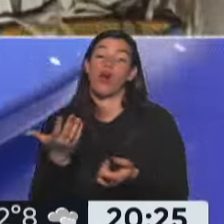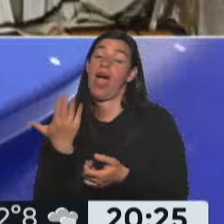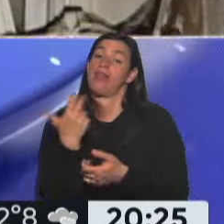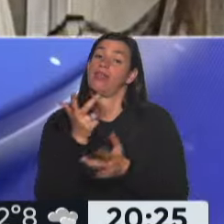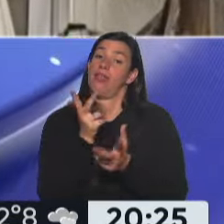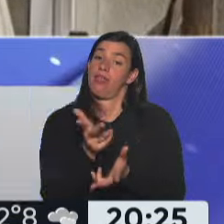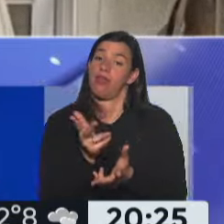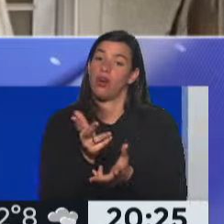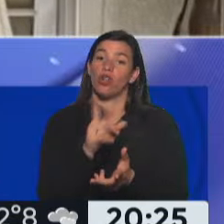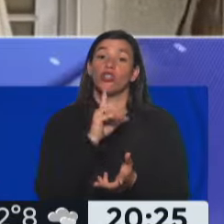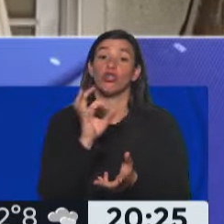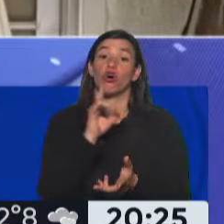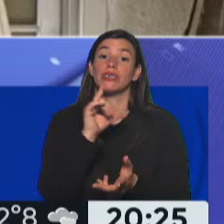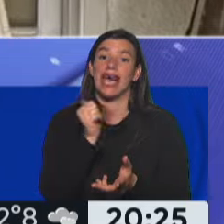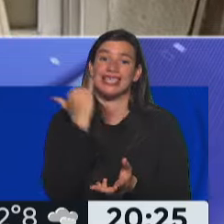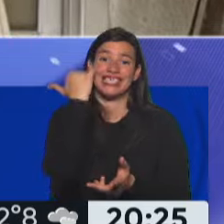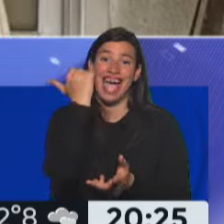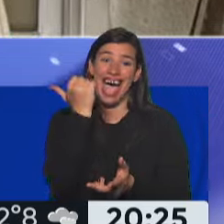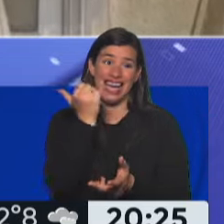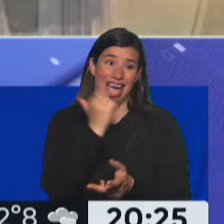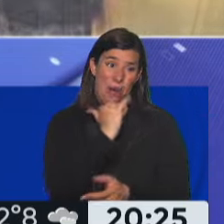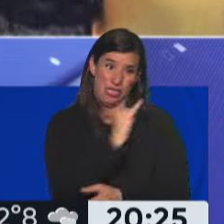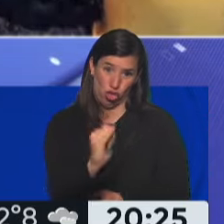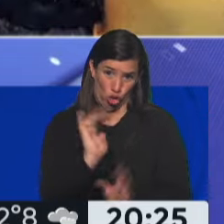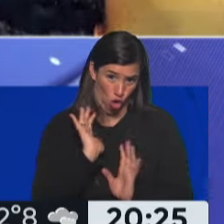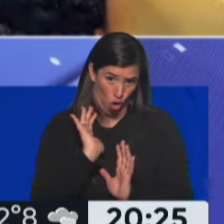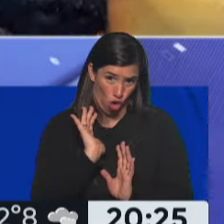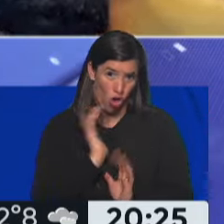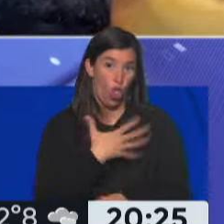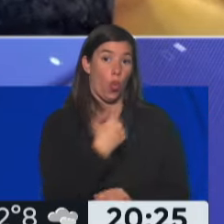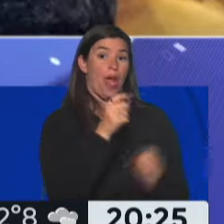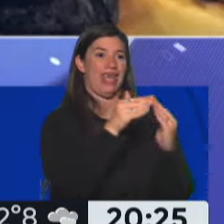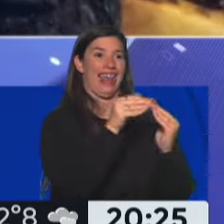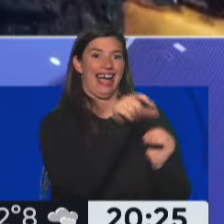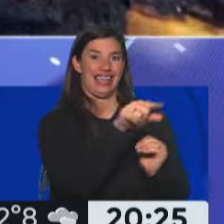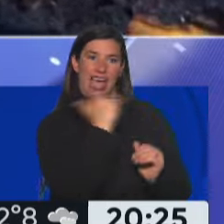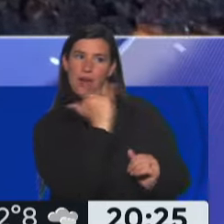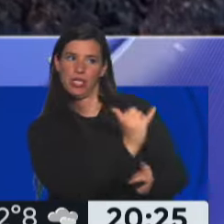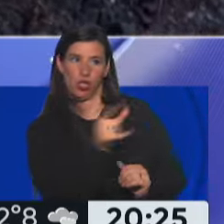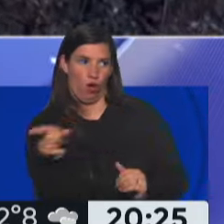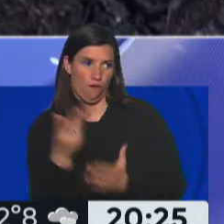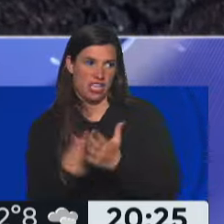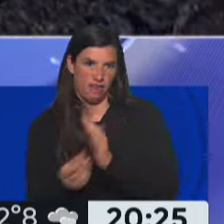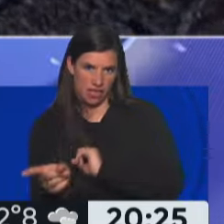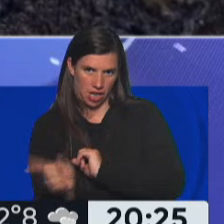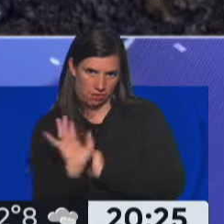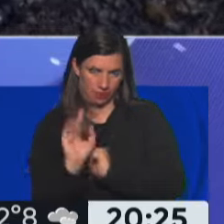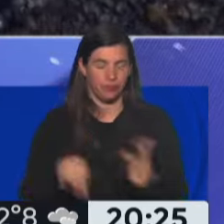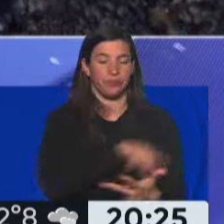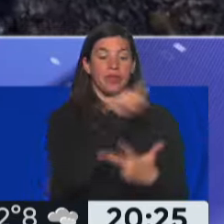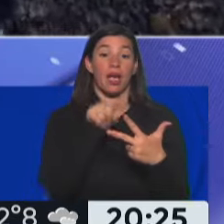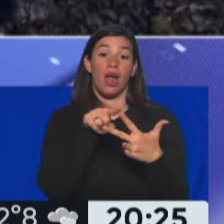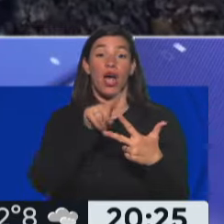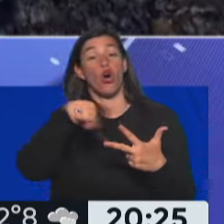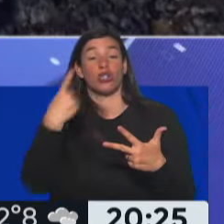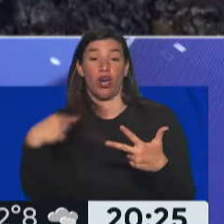Santillán había ya denunciado esto a la propia propietaria, justamente, de esta casa en Castelar. La otra hipótesis que se maneja